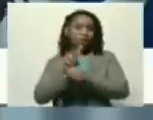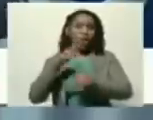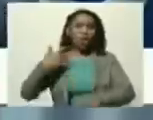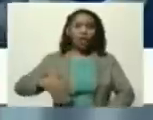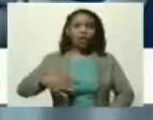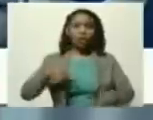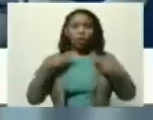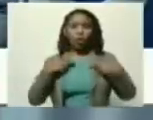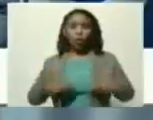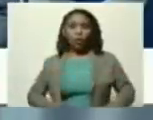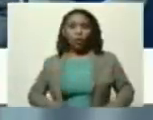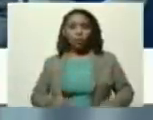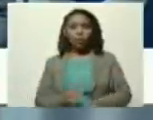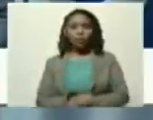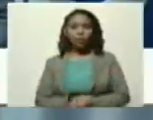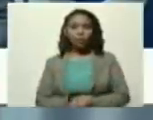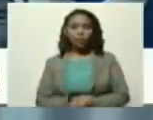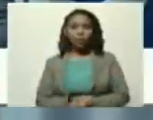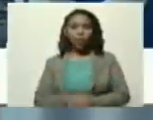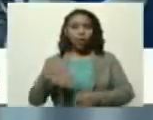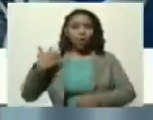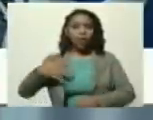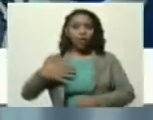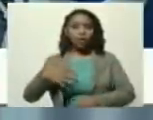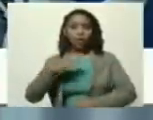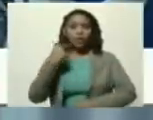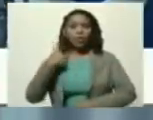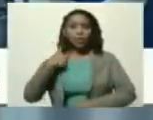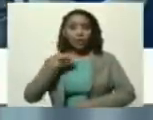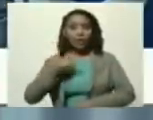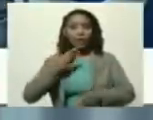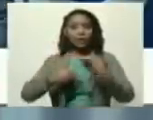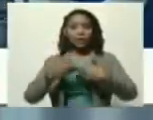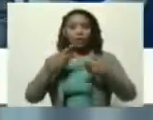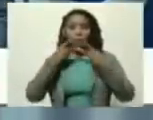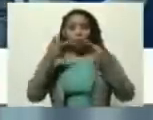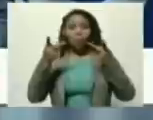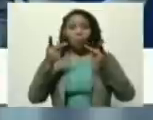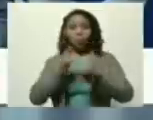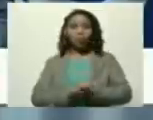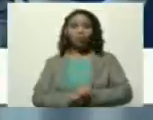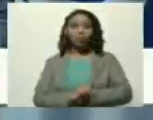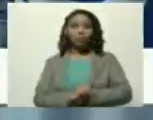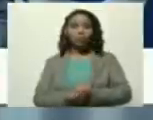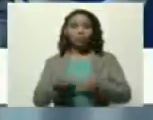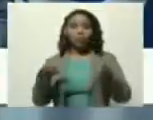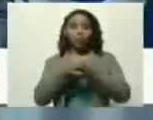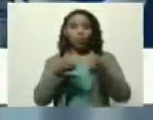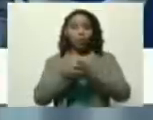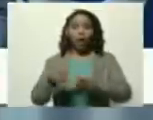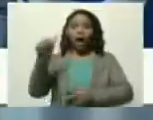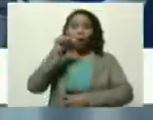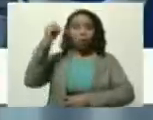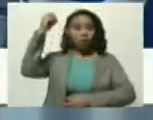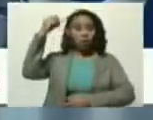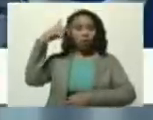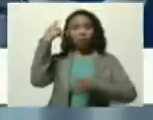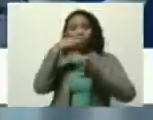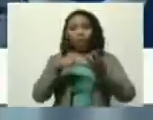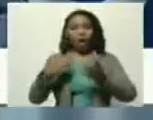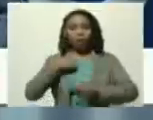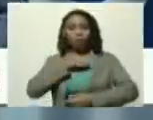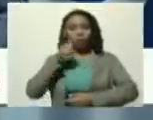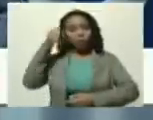derechos humanos, los derechos a tener el servicio público, repito, colectivo de agua, de luz, etcétera, a